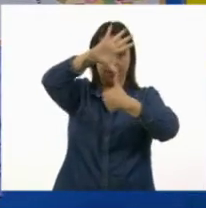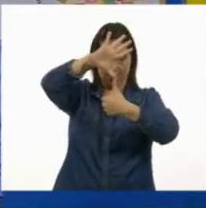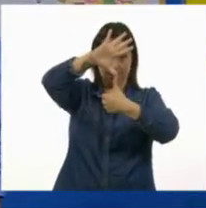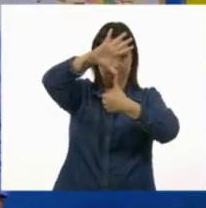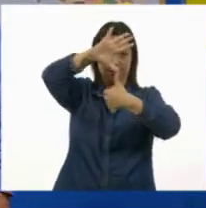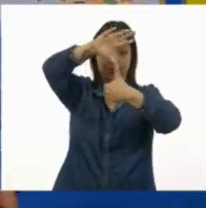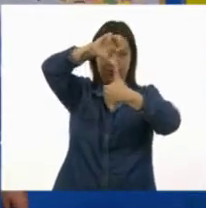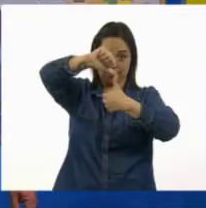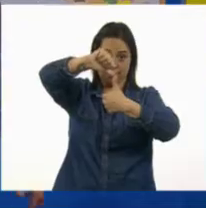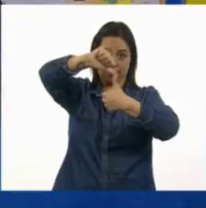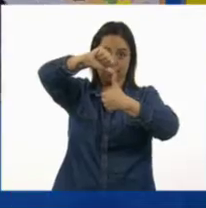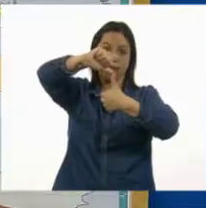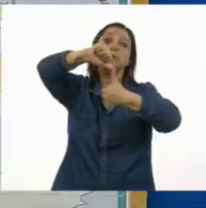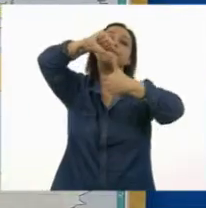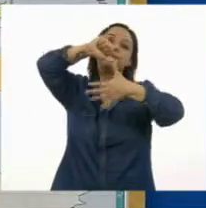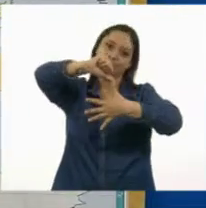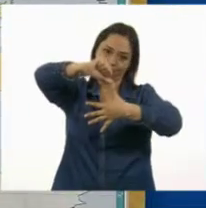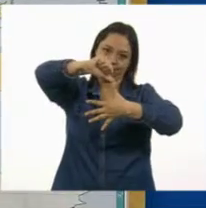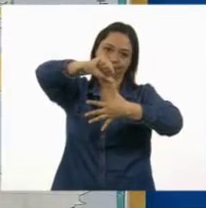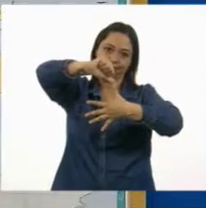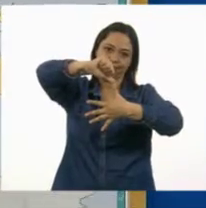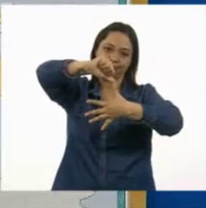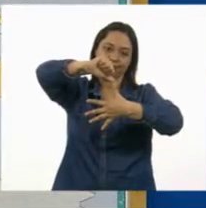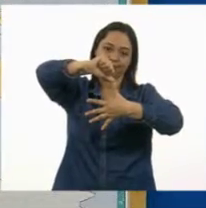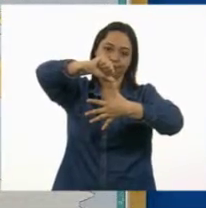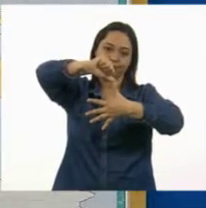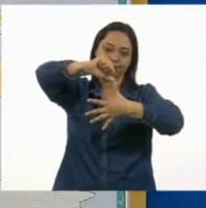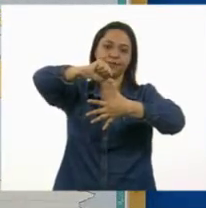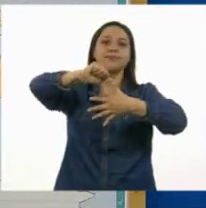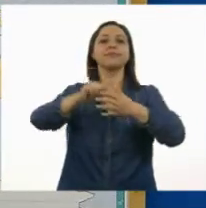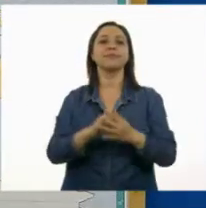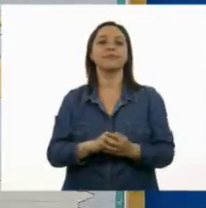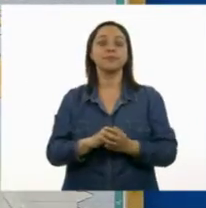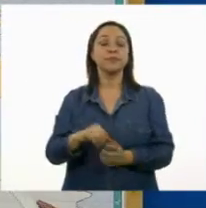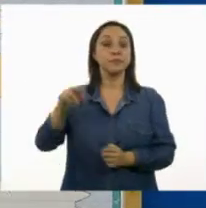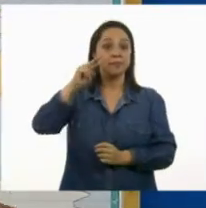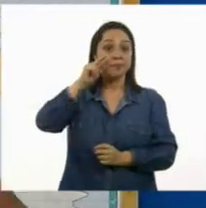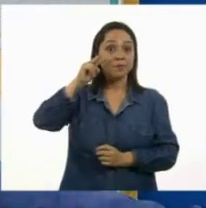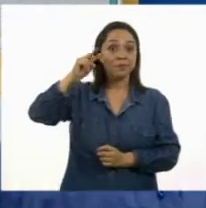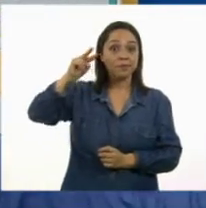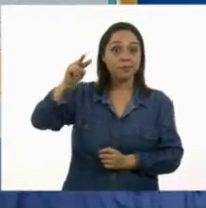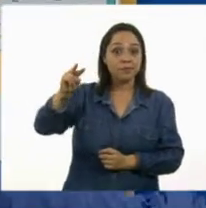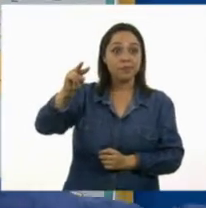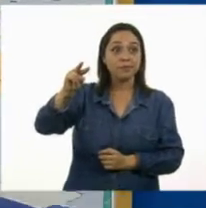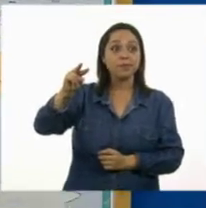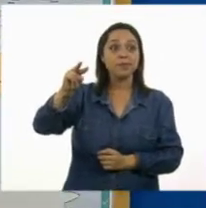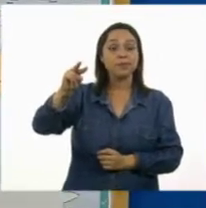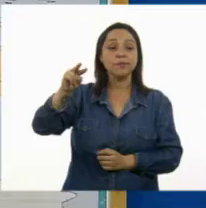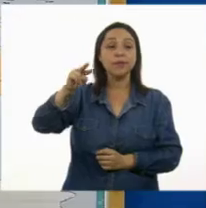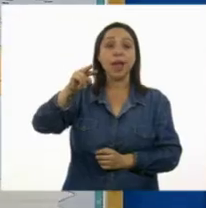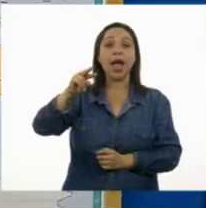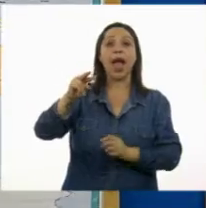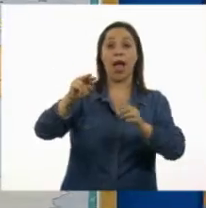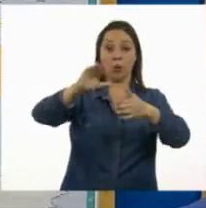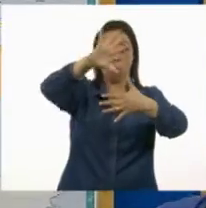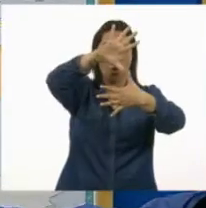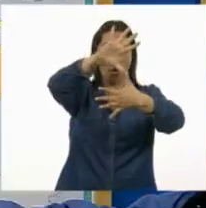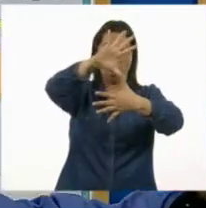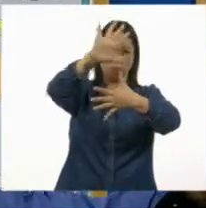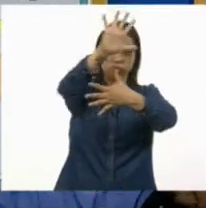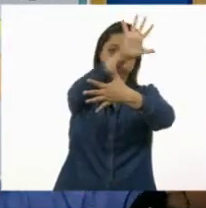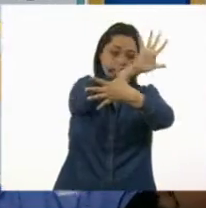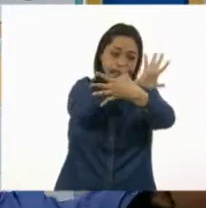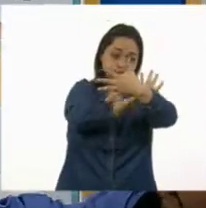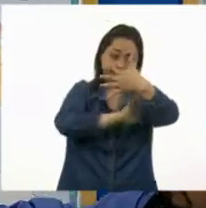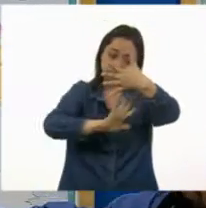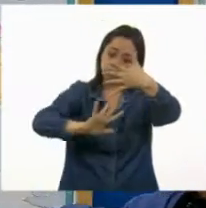Norte, América Central y América del Sur. Y como pueden ver, se encuentra rodeado por los